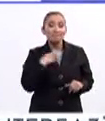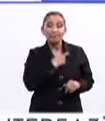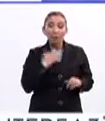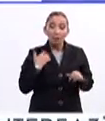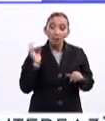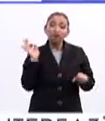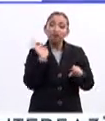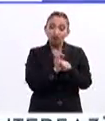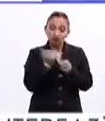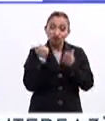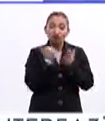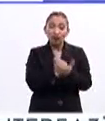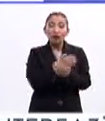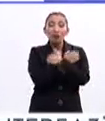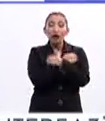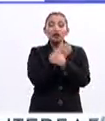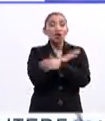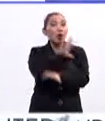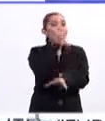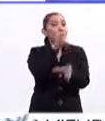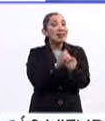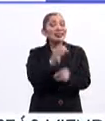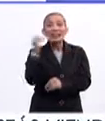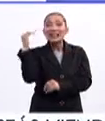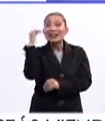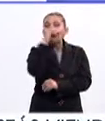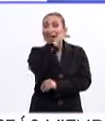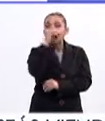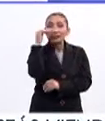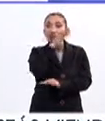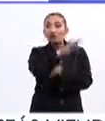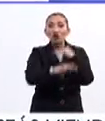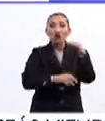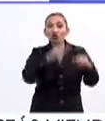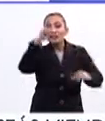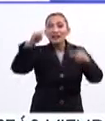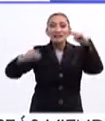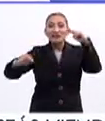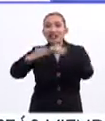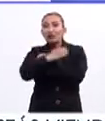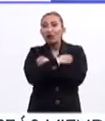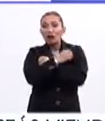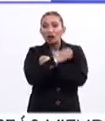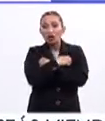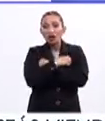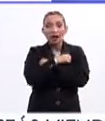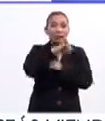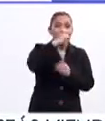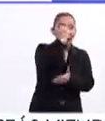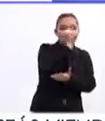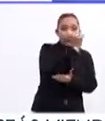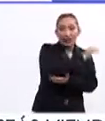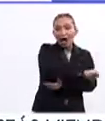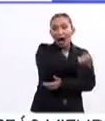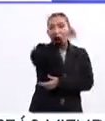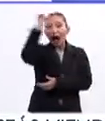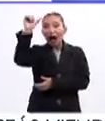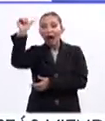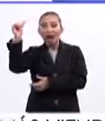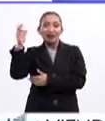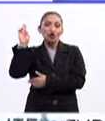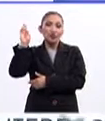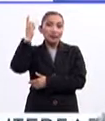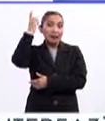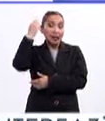deber de garantizar la educación pública y gratuita en todos los niveles educativos, desde el preescolar hasta la